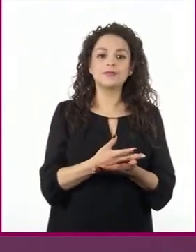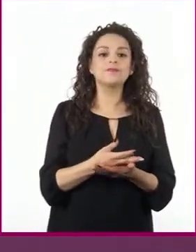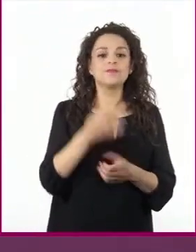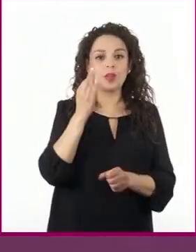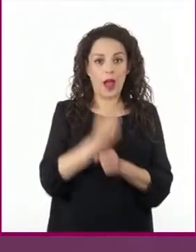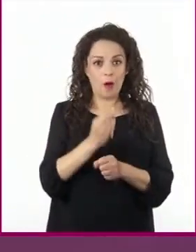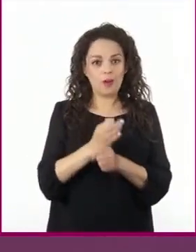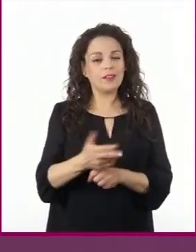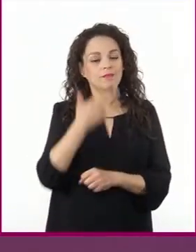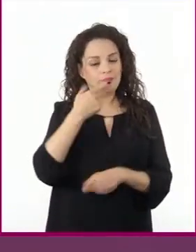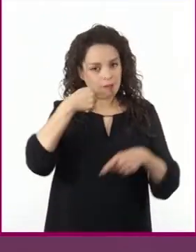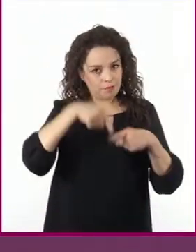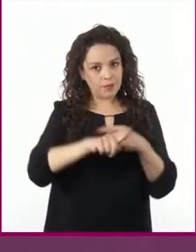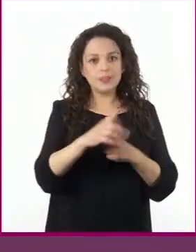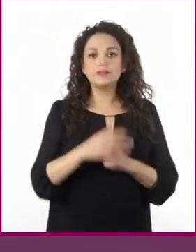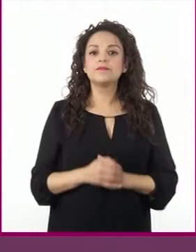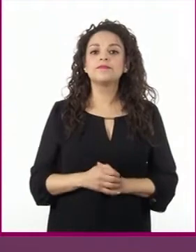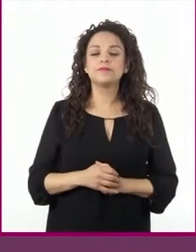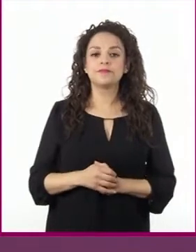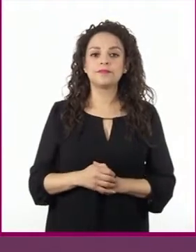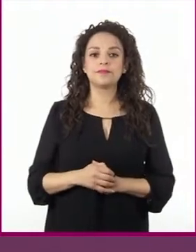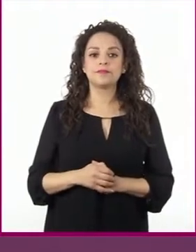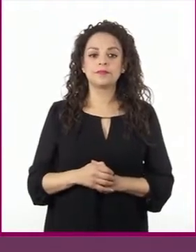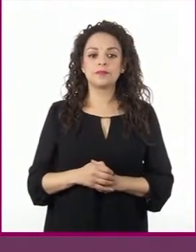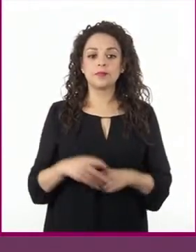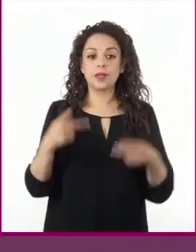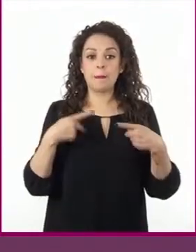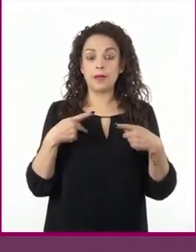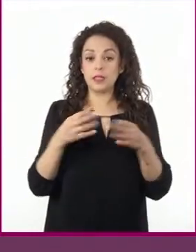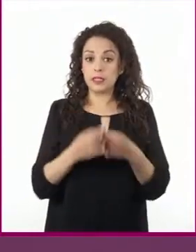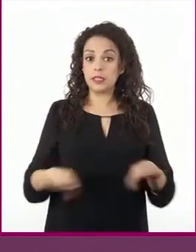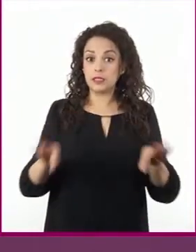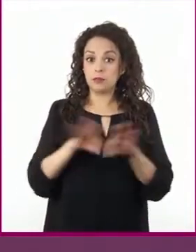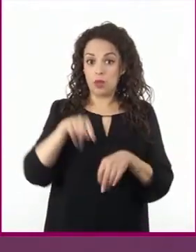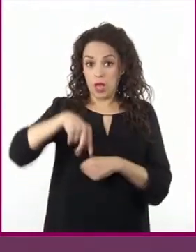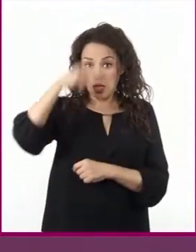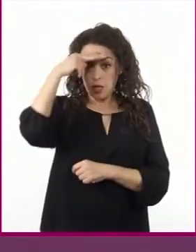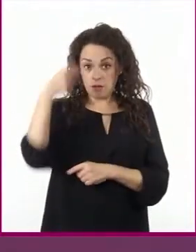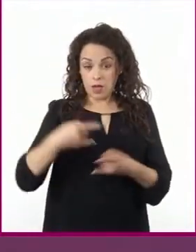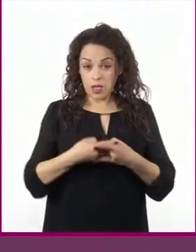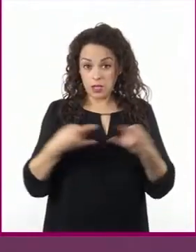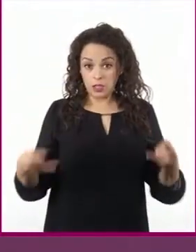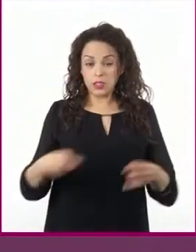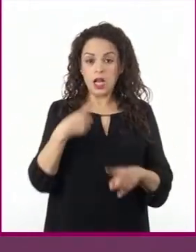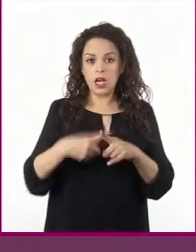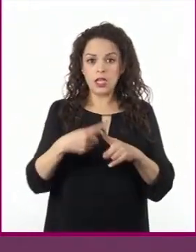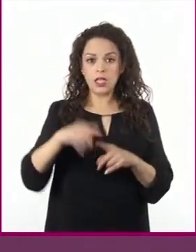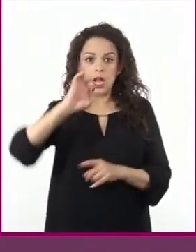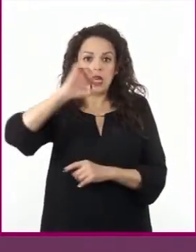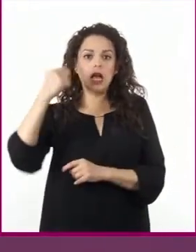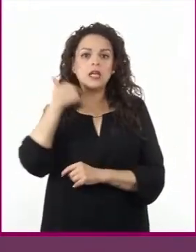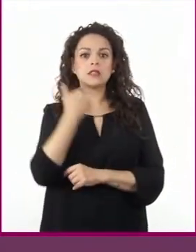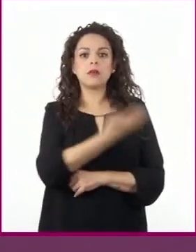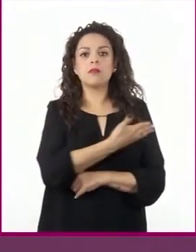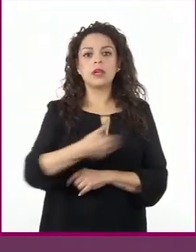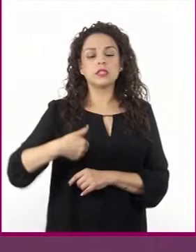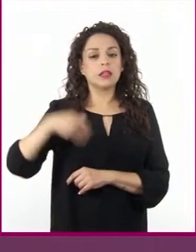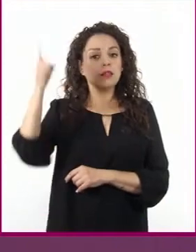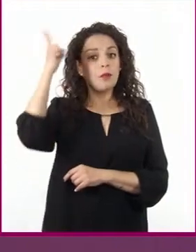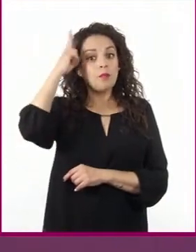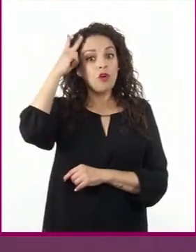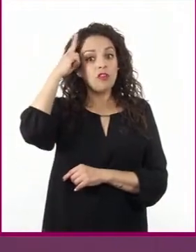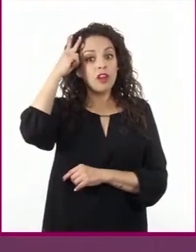en práctica. Un personaje relevante de la historia mexicana fue el expresidente Porfirio Díaz,